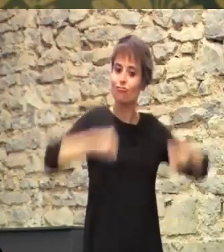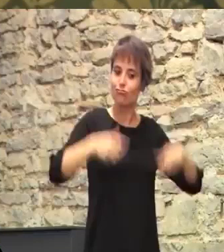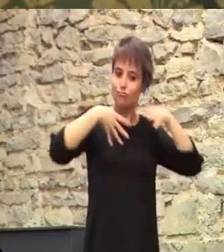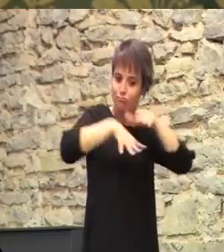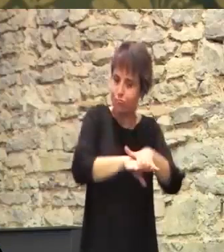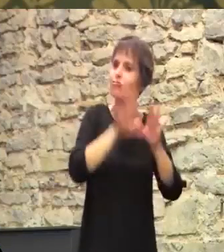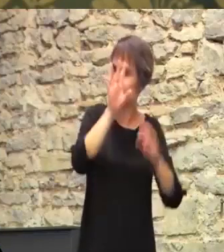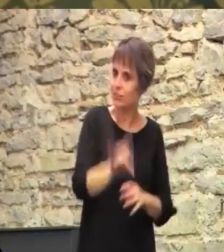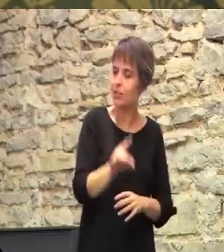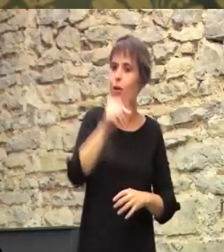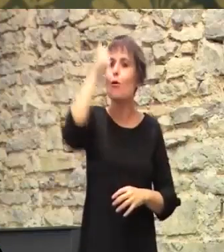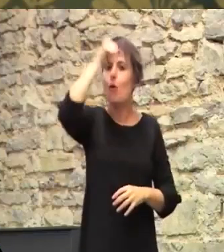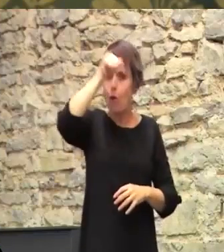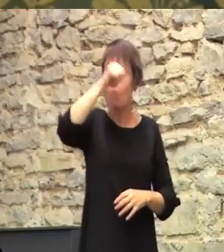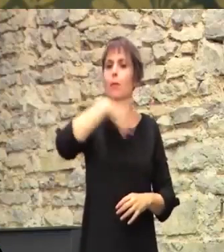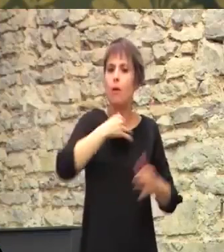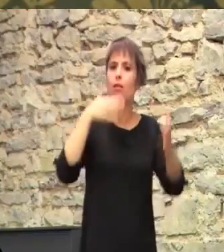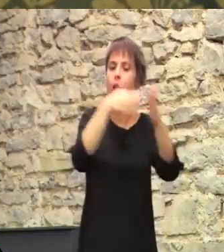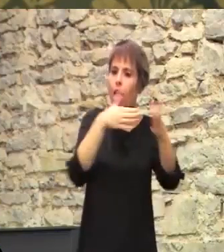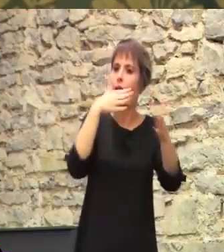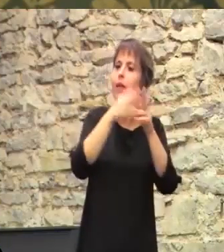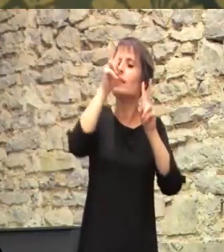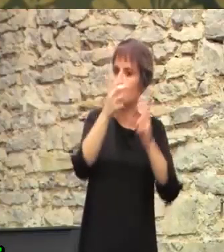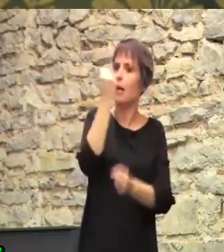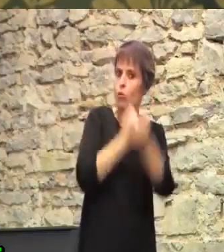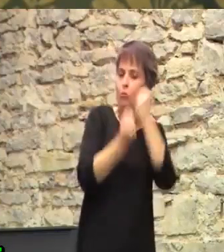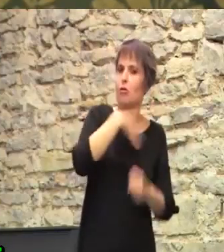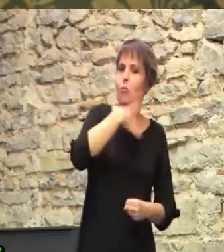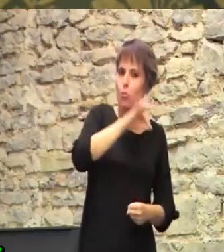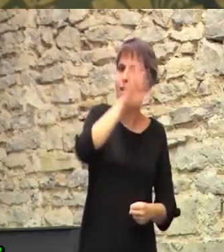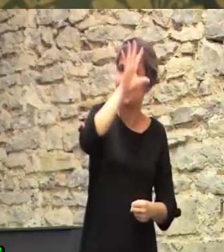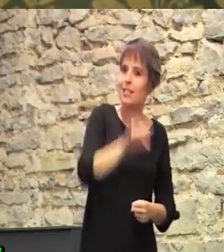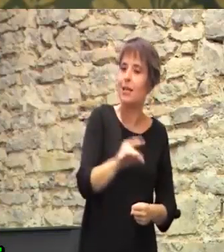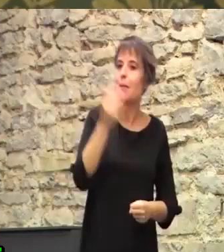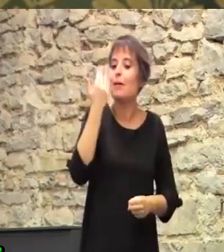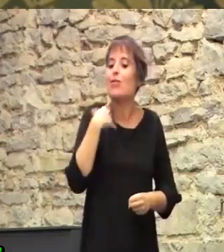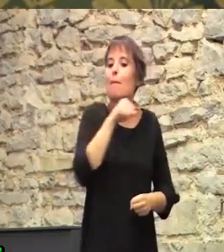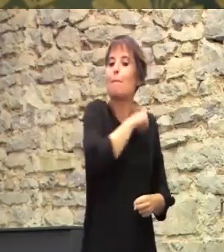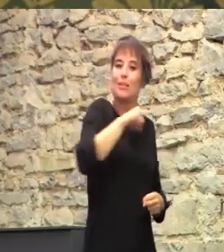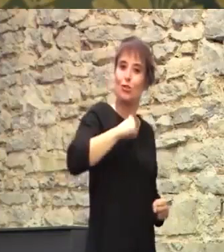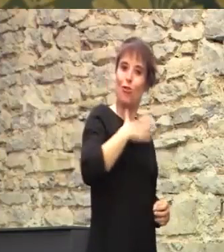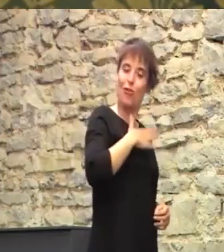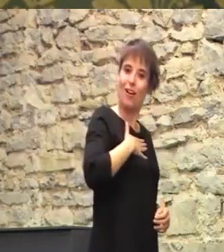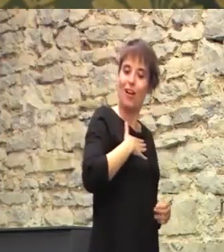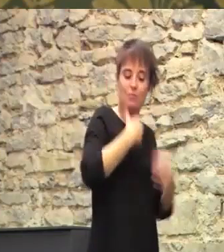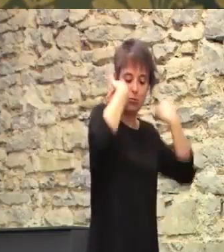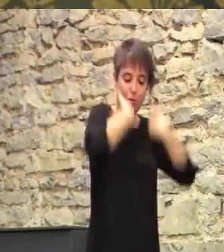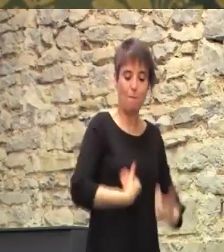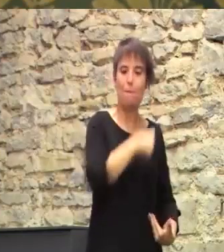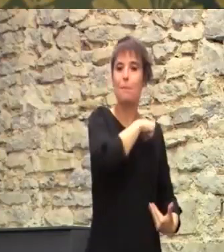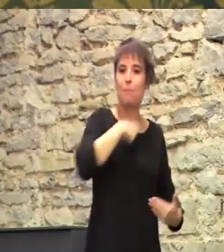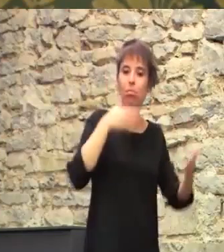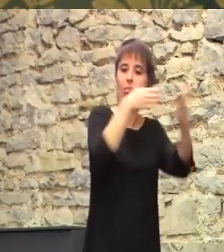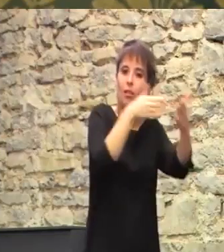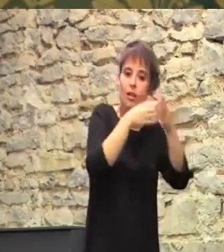varones también pueden tener dificultades por supuesto con las prácticas del dinero pero esas son dificultades personales de la personalidad de cada